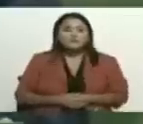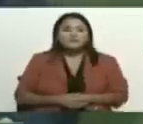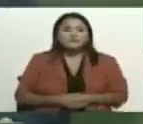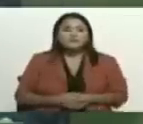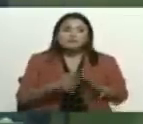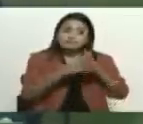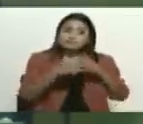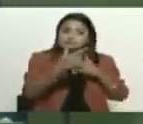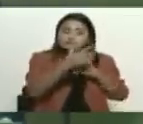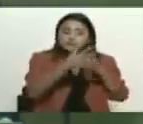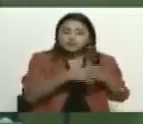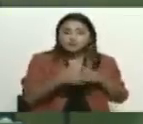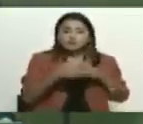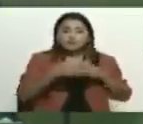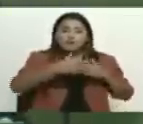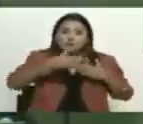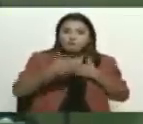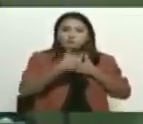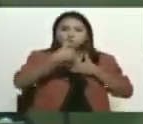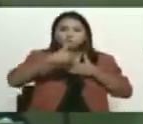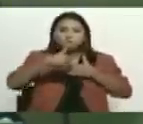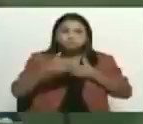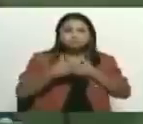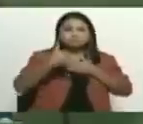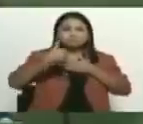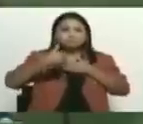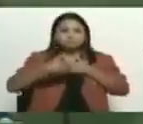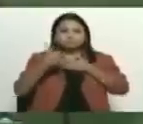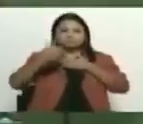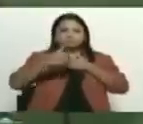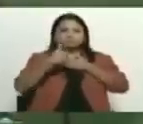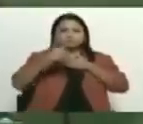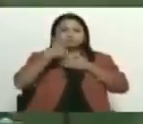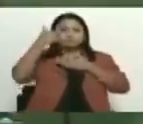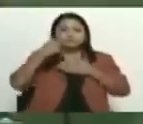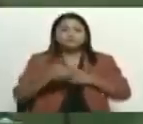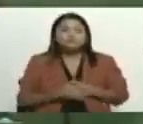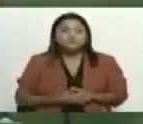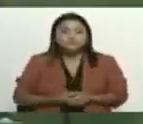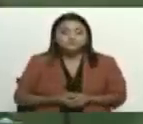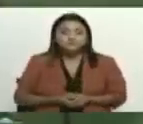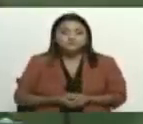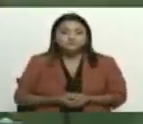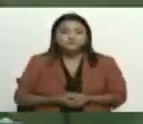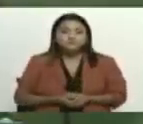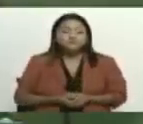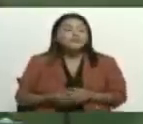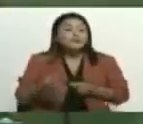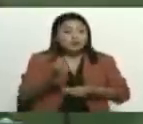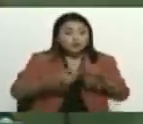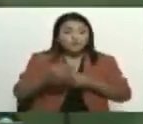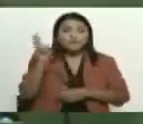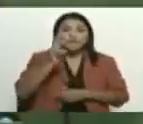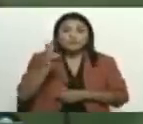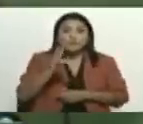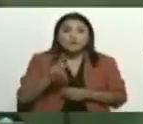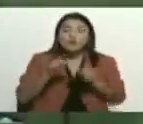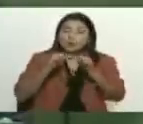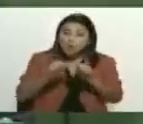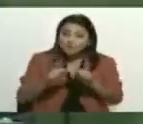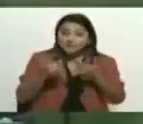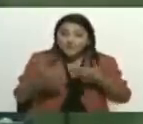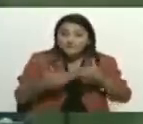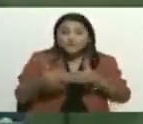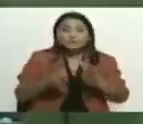ataques, agresiones, asedio y saqueo de las medidas coercitivas unilaterales, la economía venezolana ha empezado